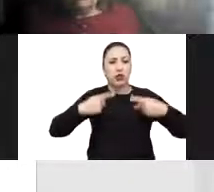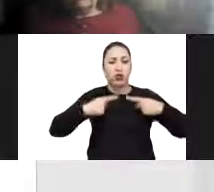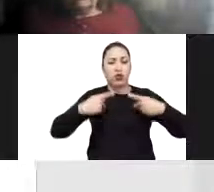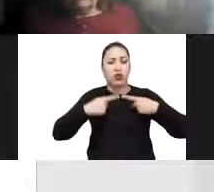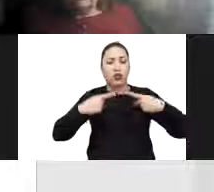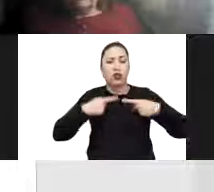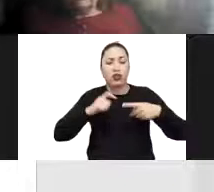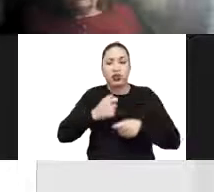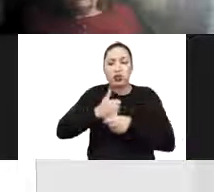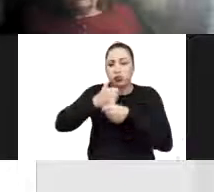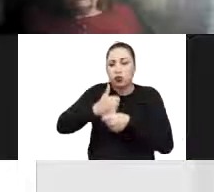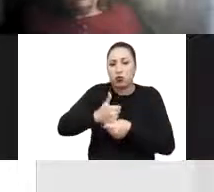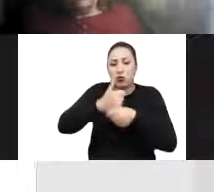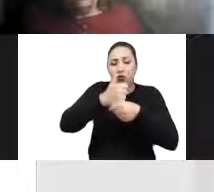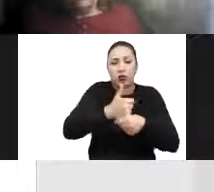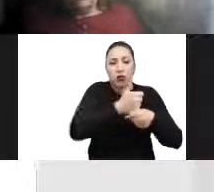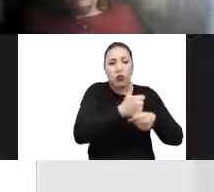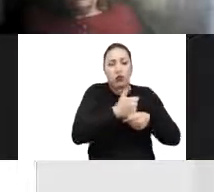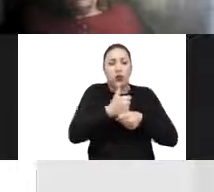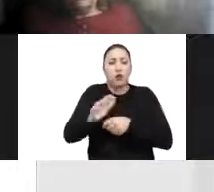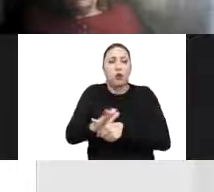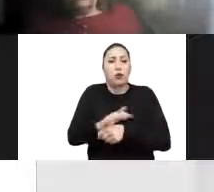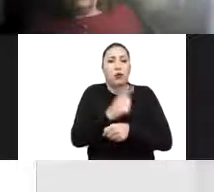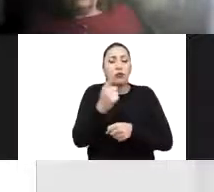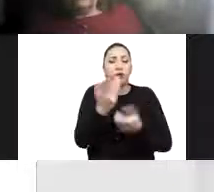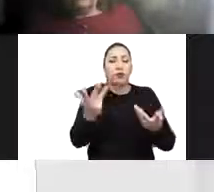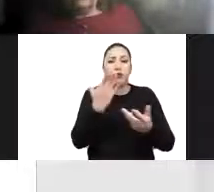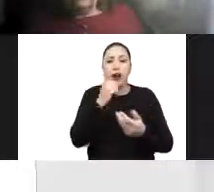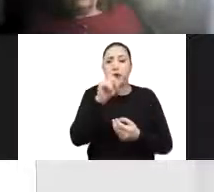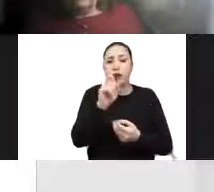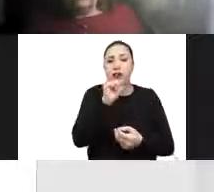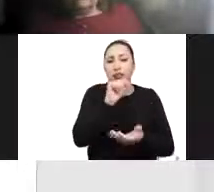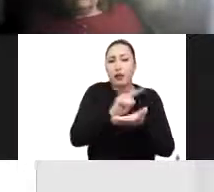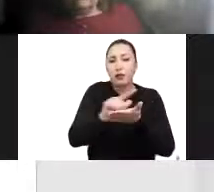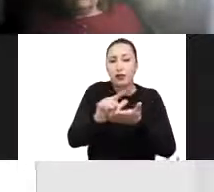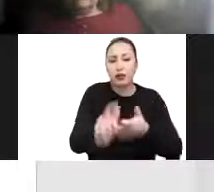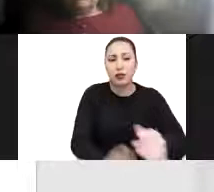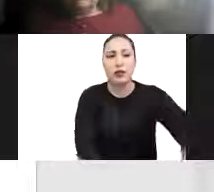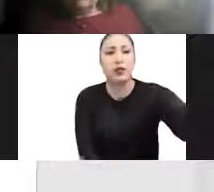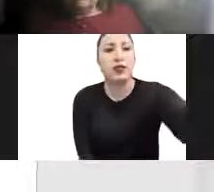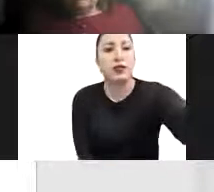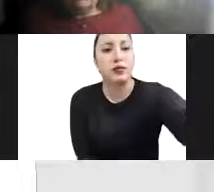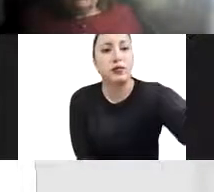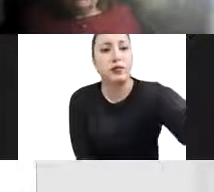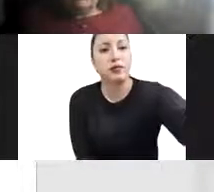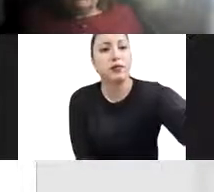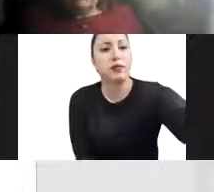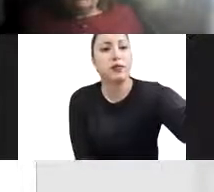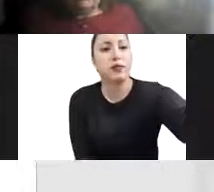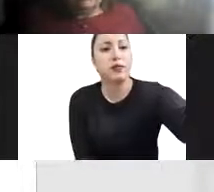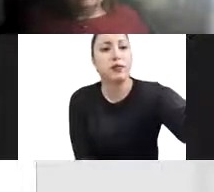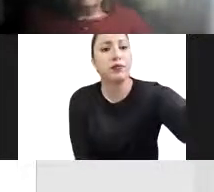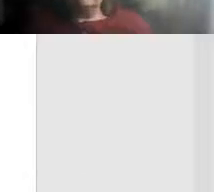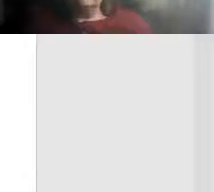por esta inaccesibilidad al agua potable, a personas que enfrentan con